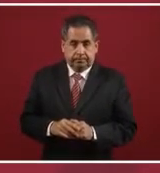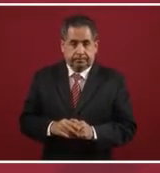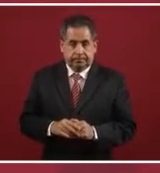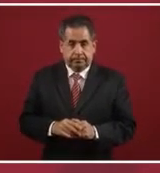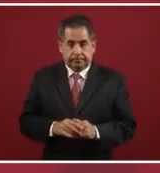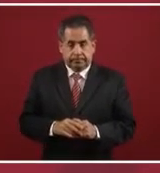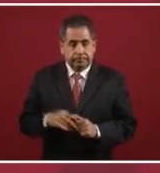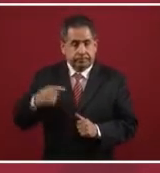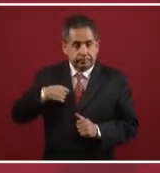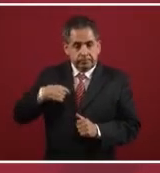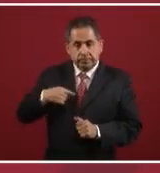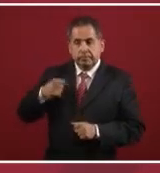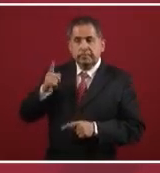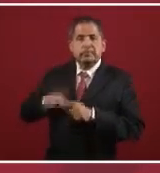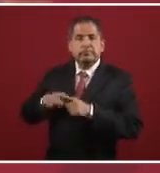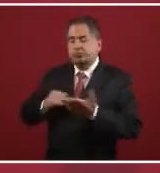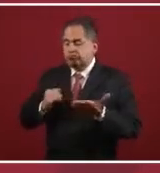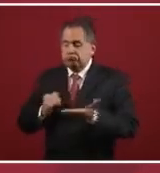la decisión fue